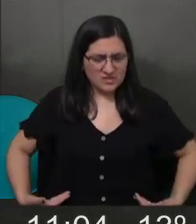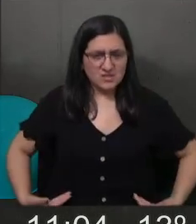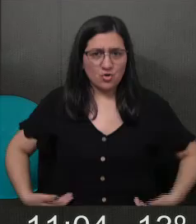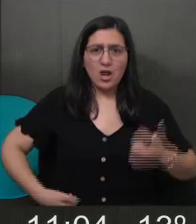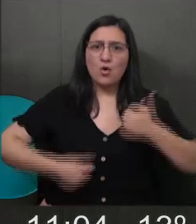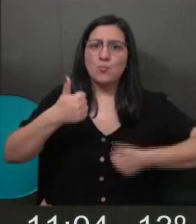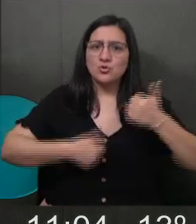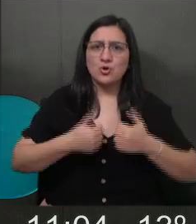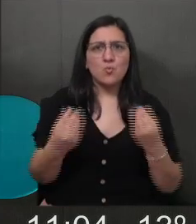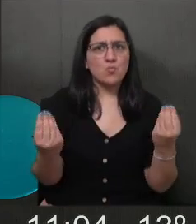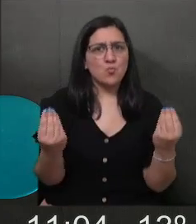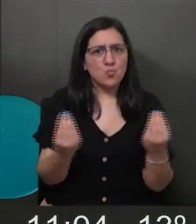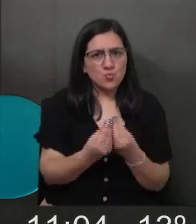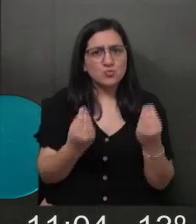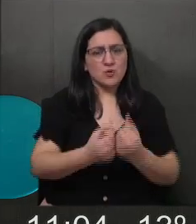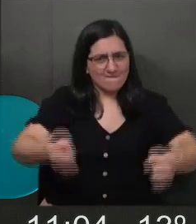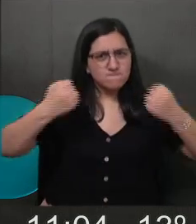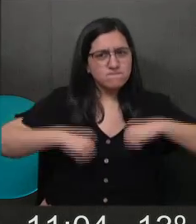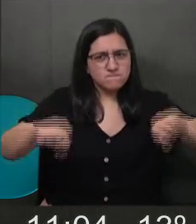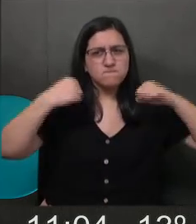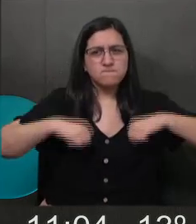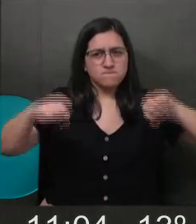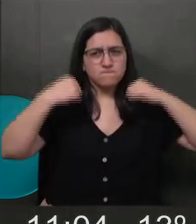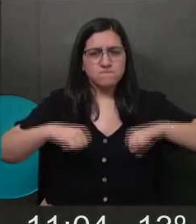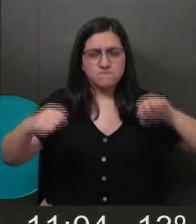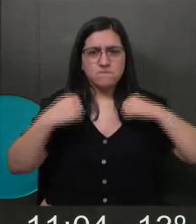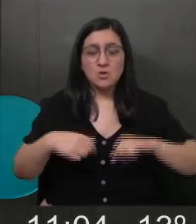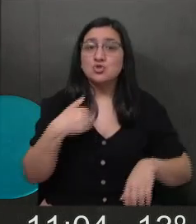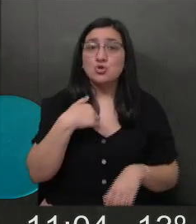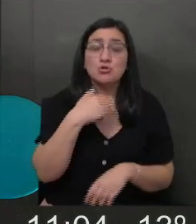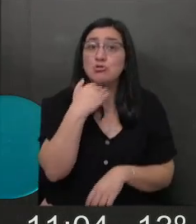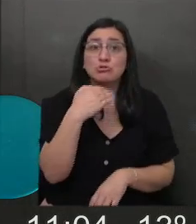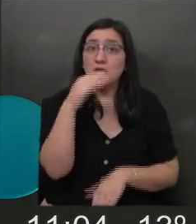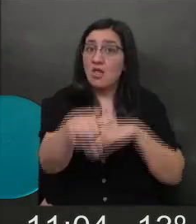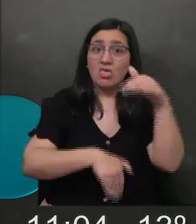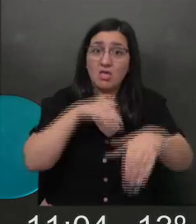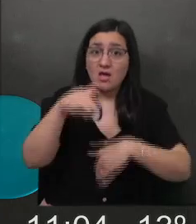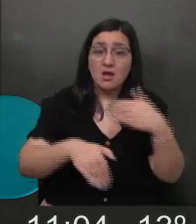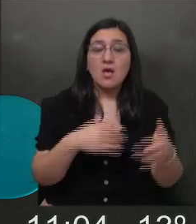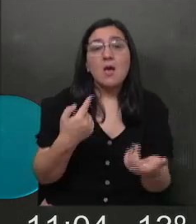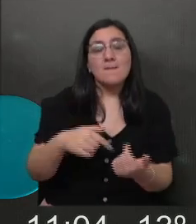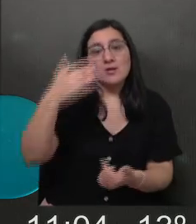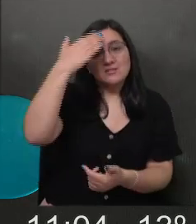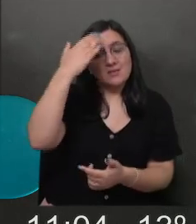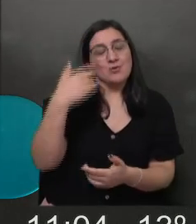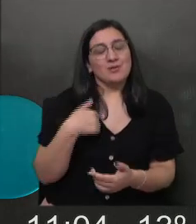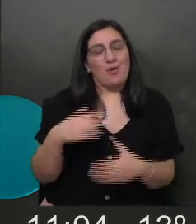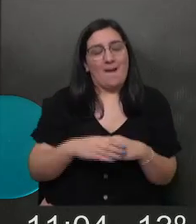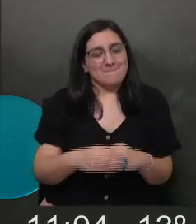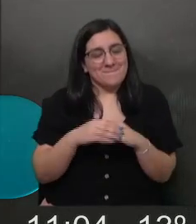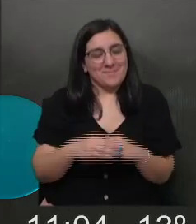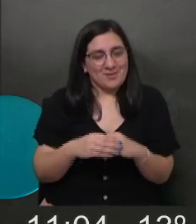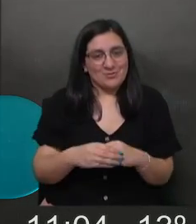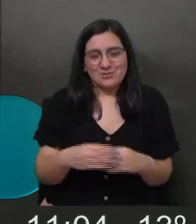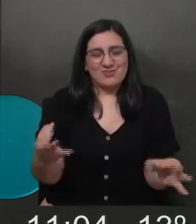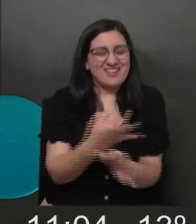competidora un montón de entrega más. Yo ni siquiera sé nadar, pero me consta porque tengo queridísimos amigos y amigas que